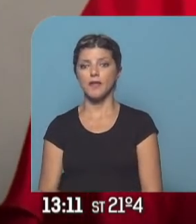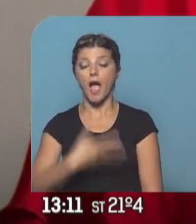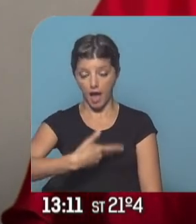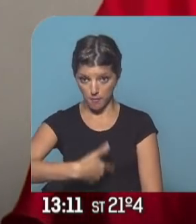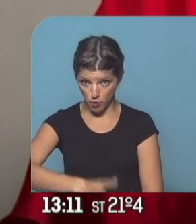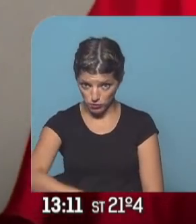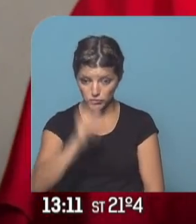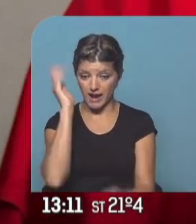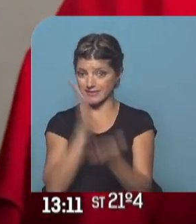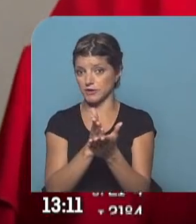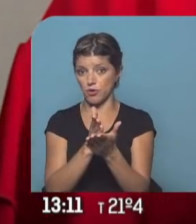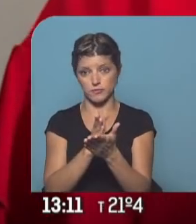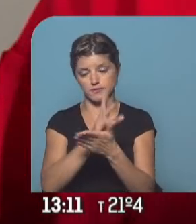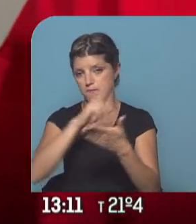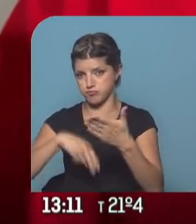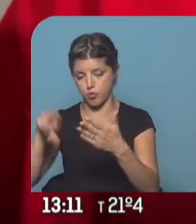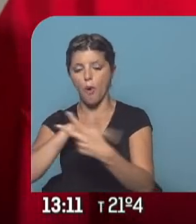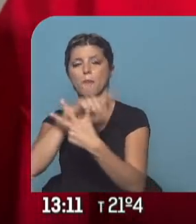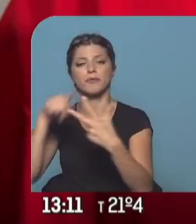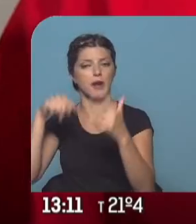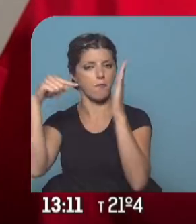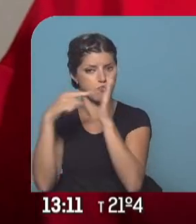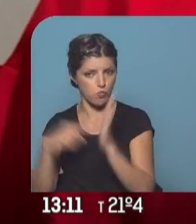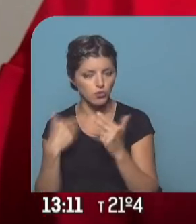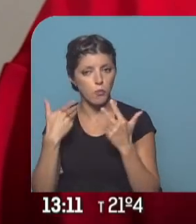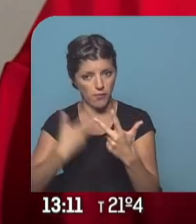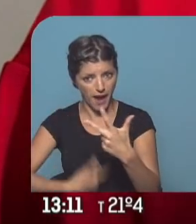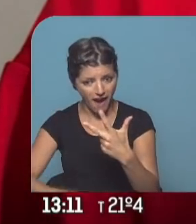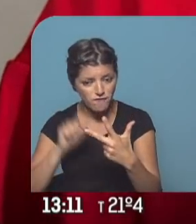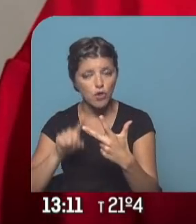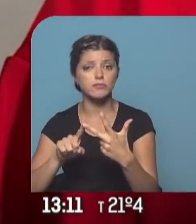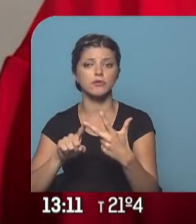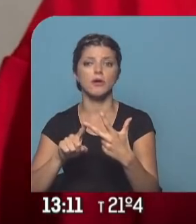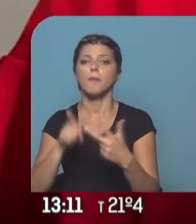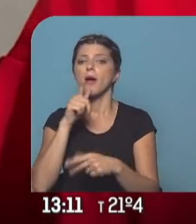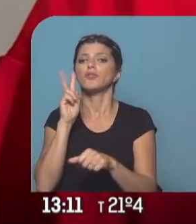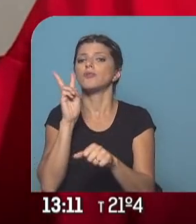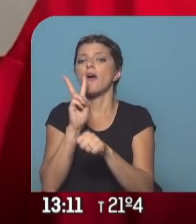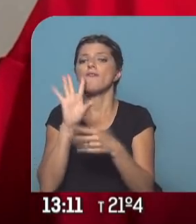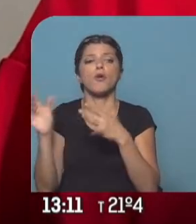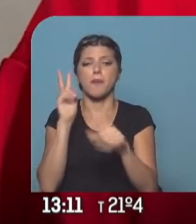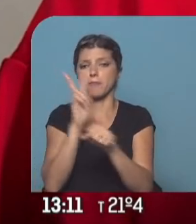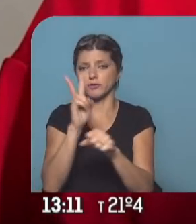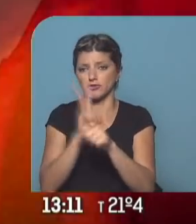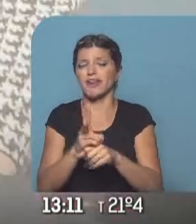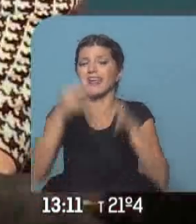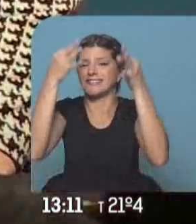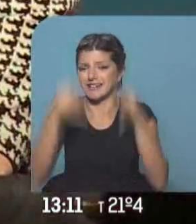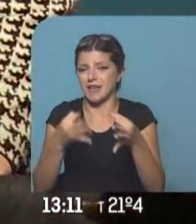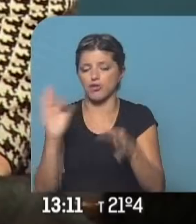del embarazo por estas 3 causales es, yo diría, una base de protección y dignidad para cada una de nuestras